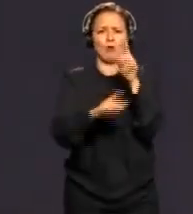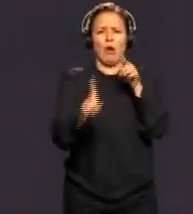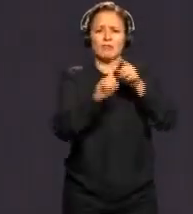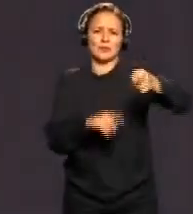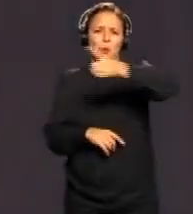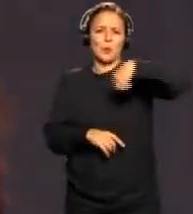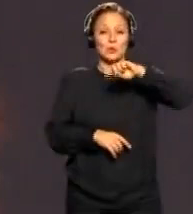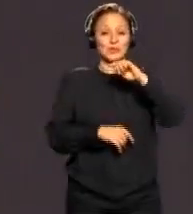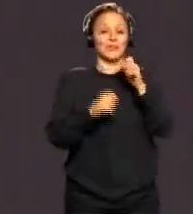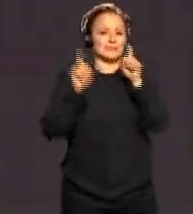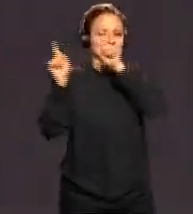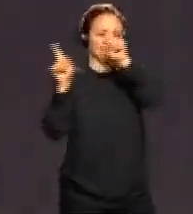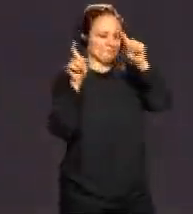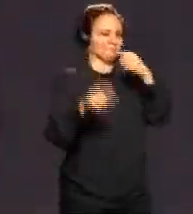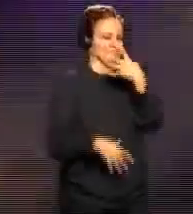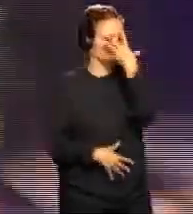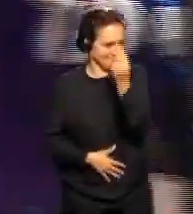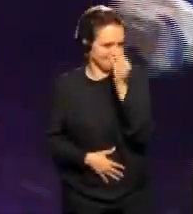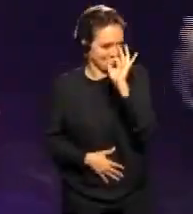bien esta lección.